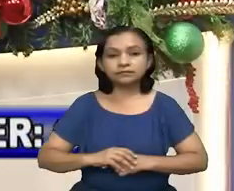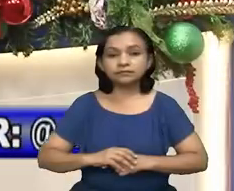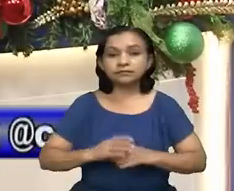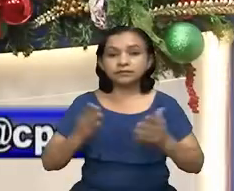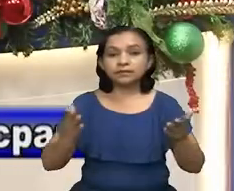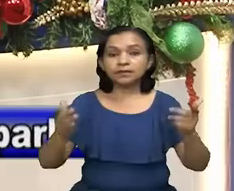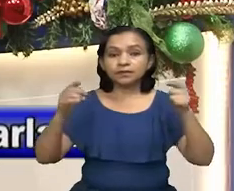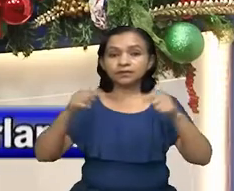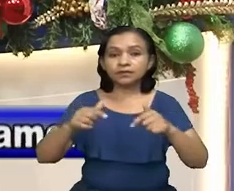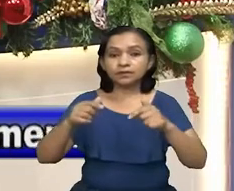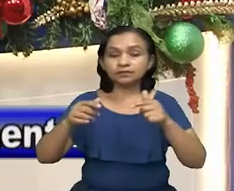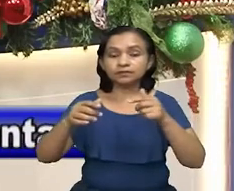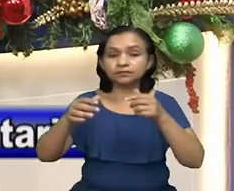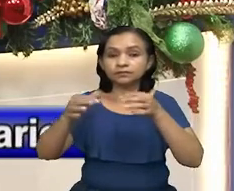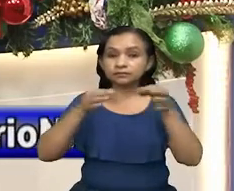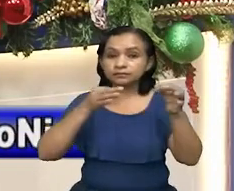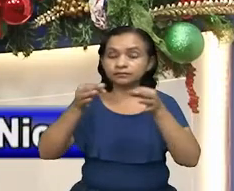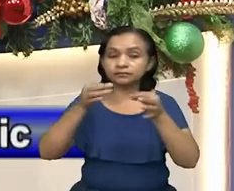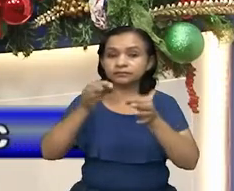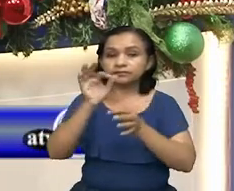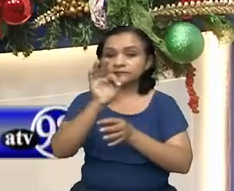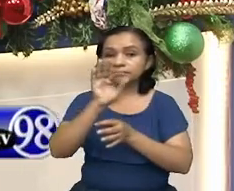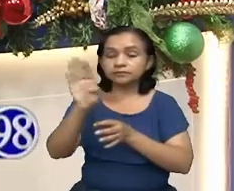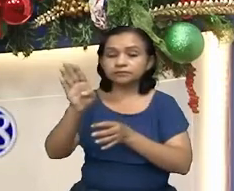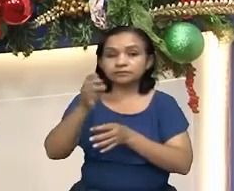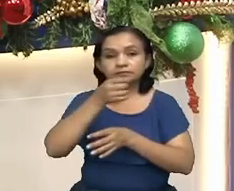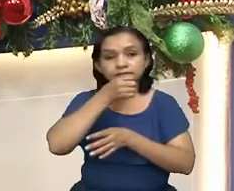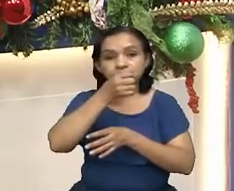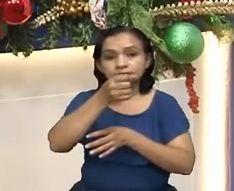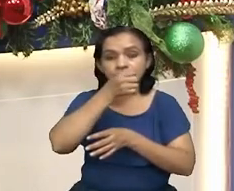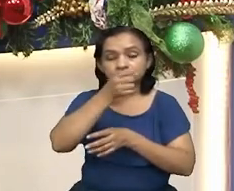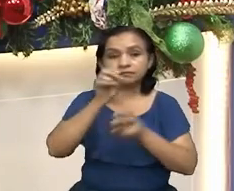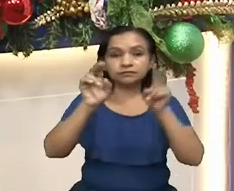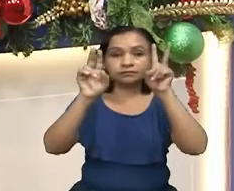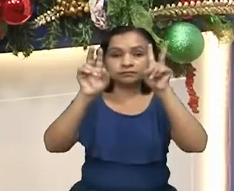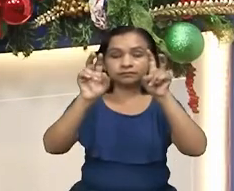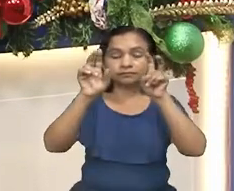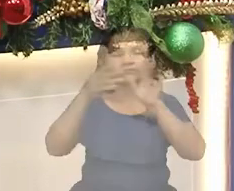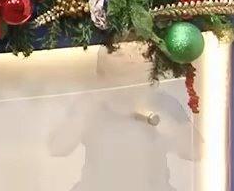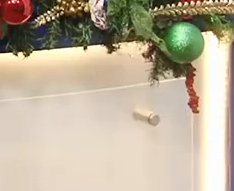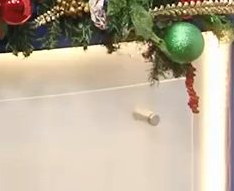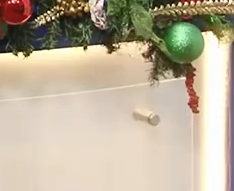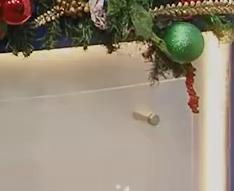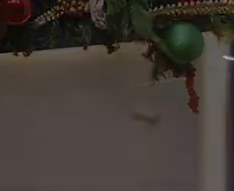Ahora les dejamos las noticias más virales en las redes sociales a través de nuestro segmento Lo Viral.